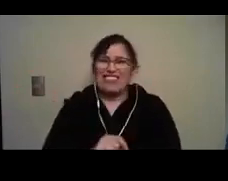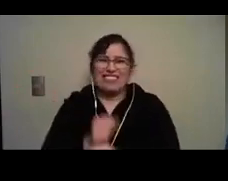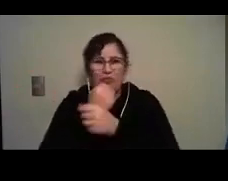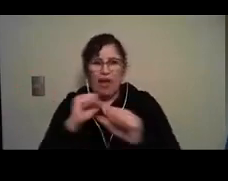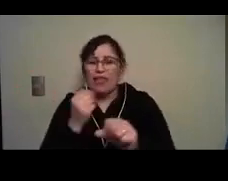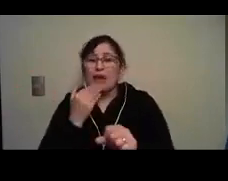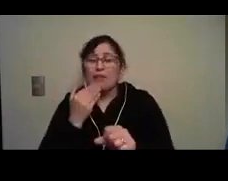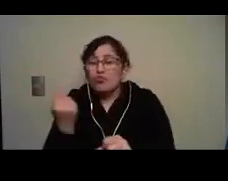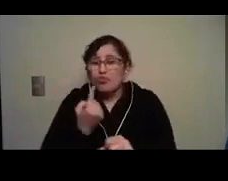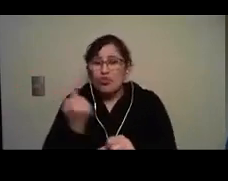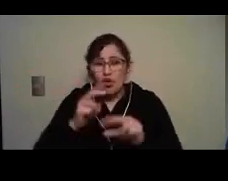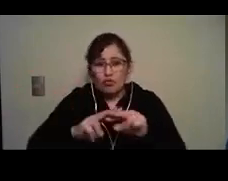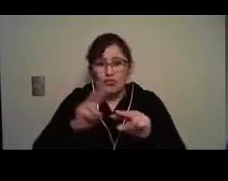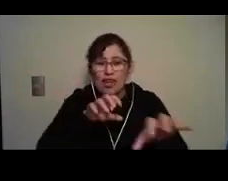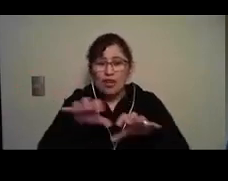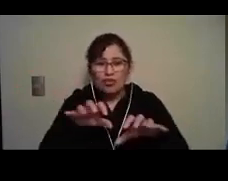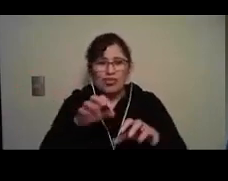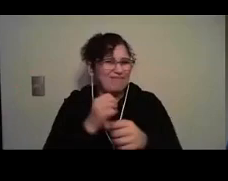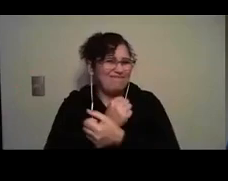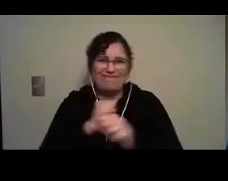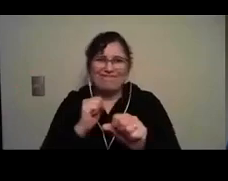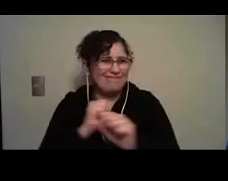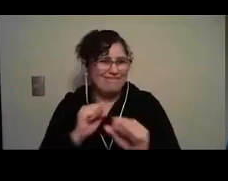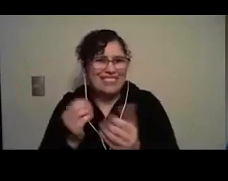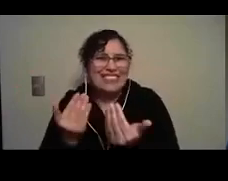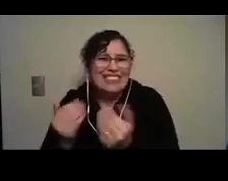autonomía o de independencia.